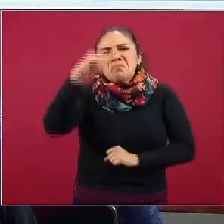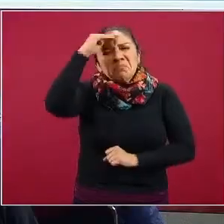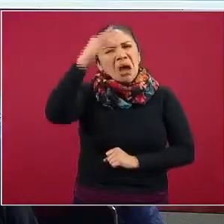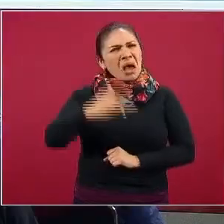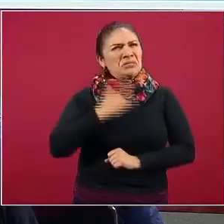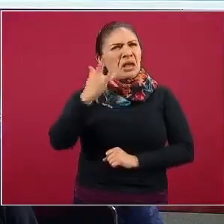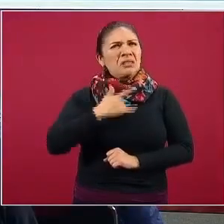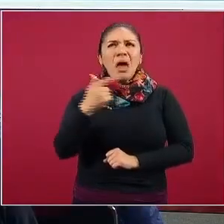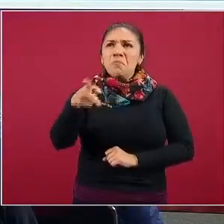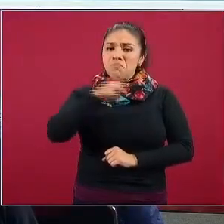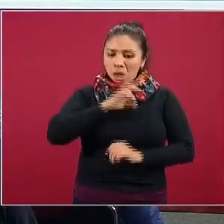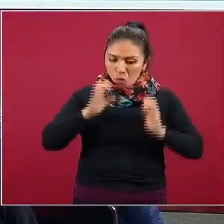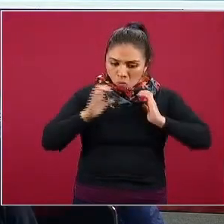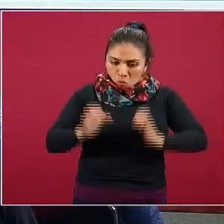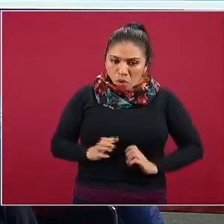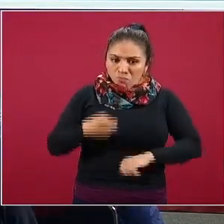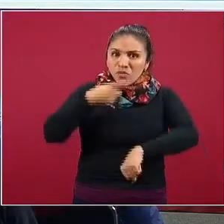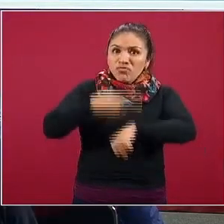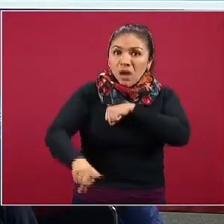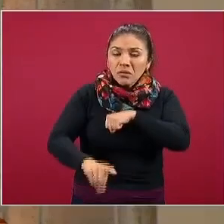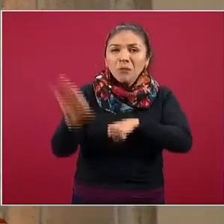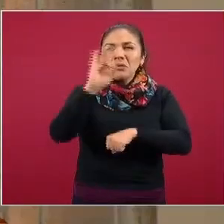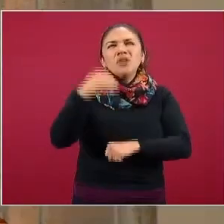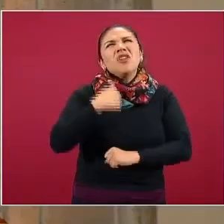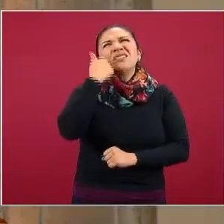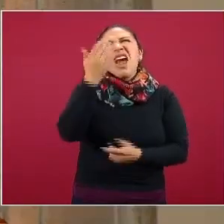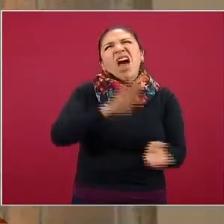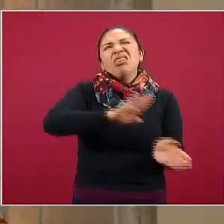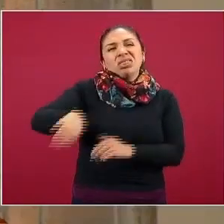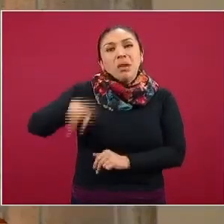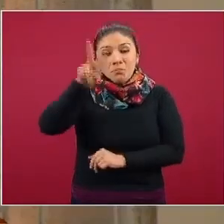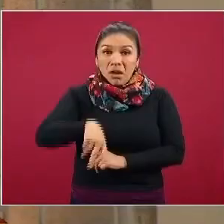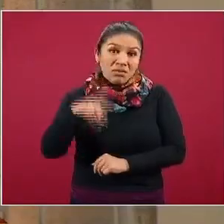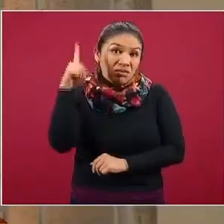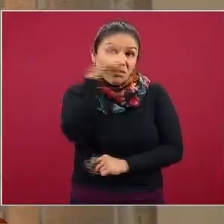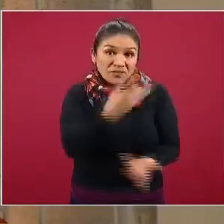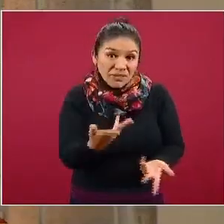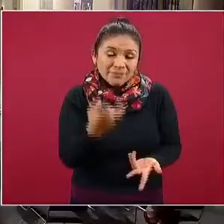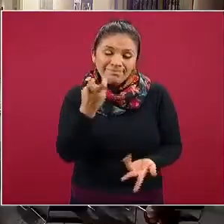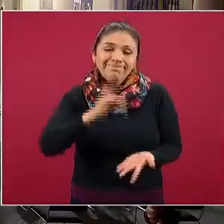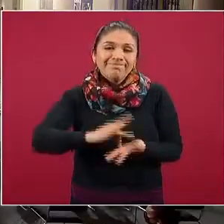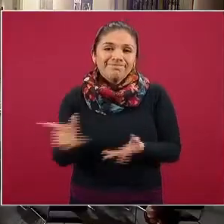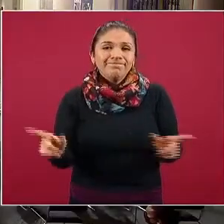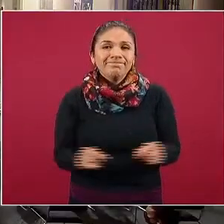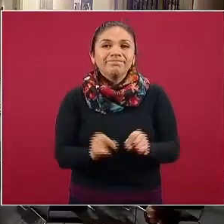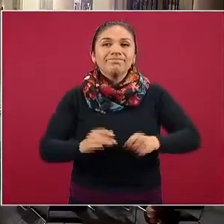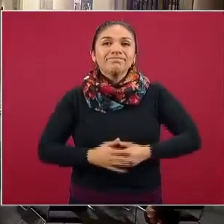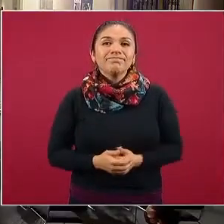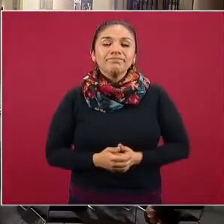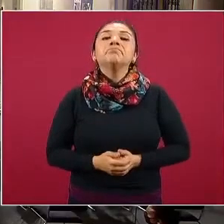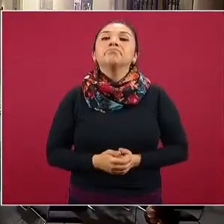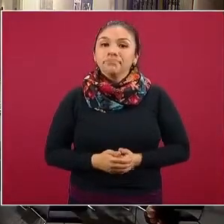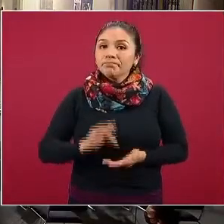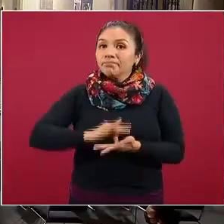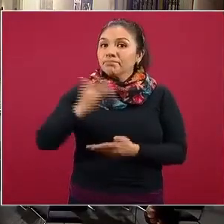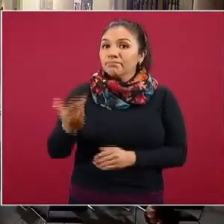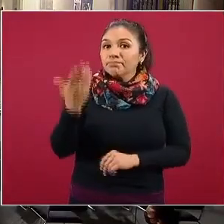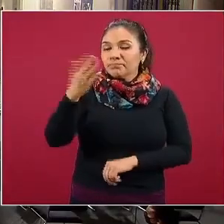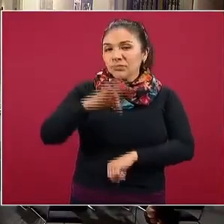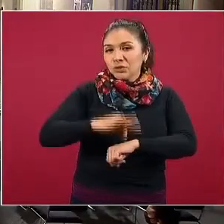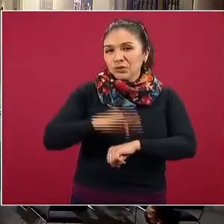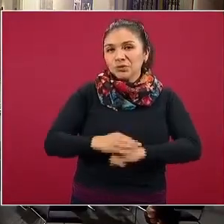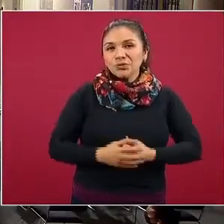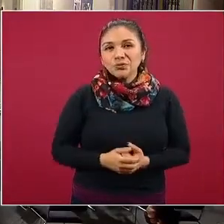conciencia del daño que causa, y cuando lo quieran dejar puede ser muy difícil. Muchas gracias. Muchas gracias, doctor